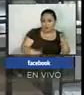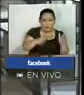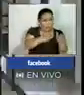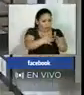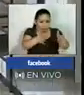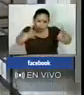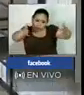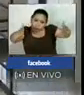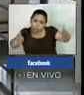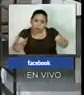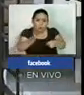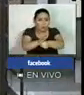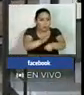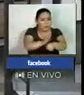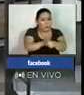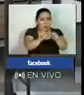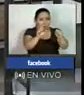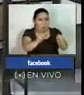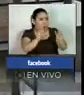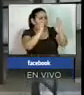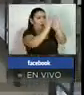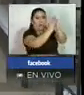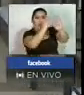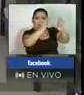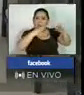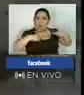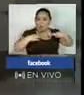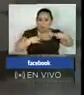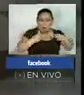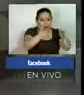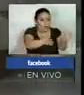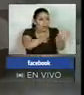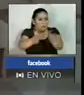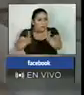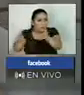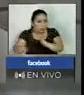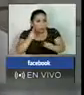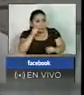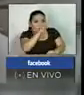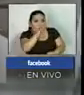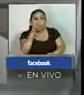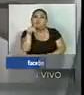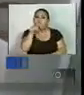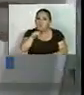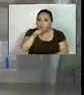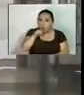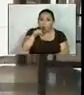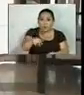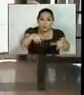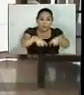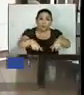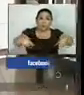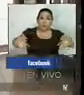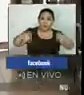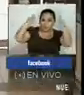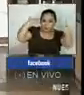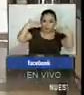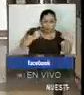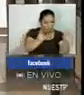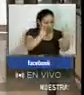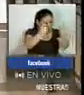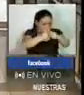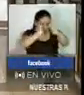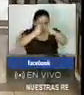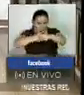suficiente, amplio para guardarropas en diferentes salones, sus respectivos baños y jacuzzi. Todo fue adecuado